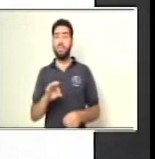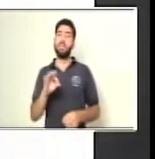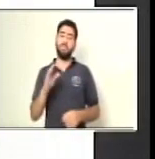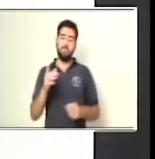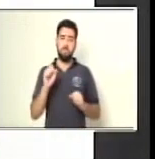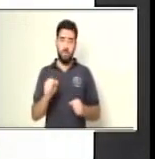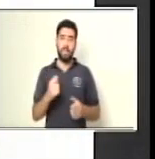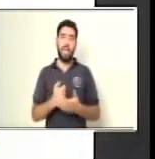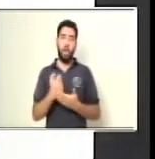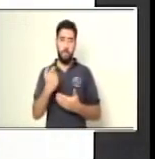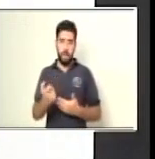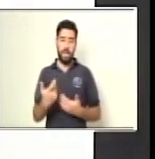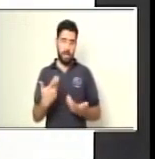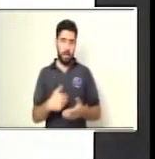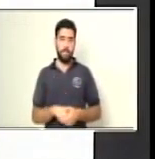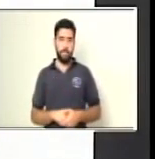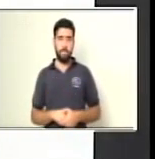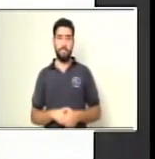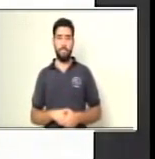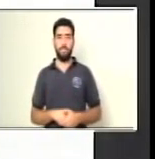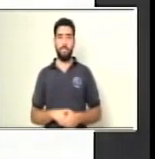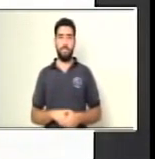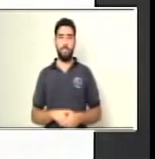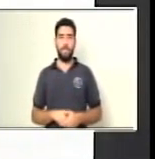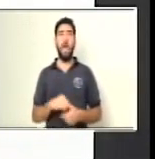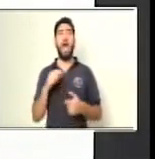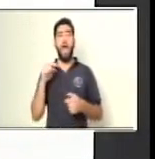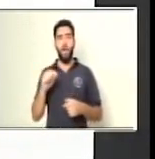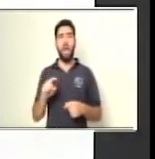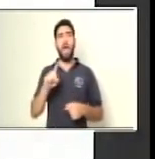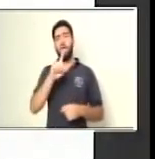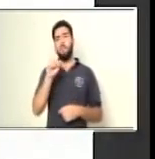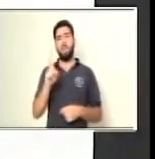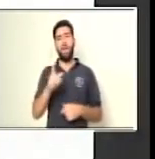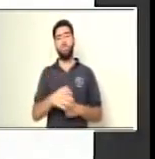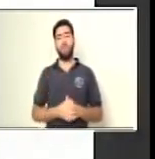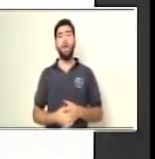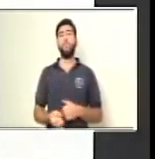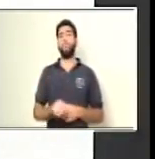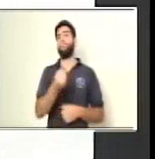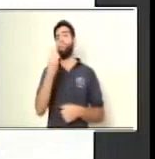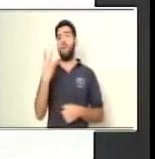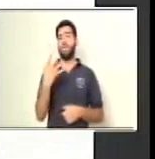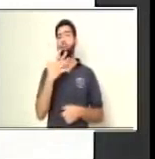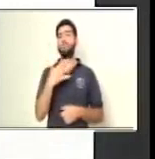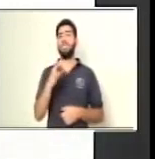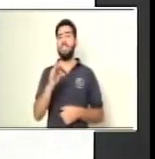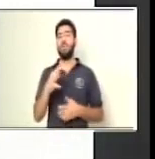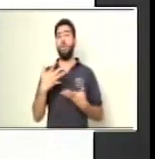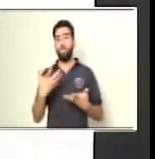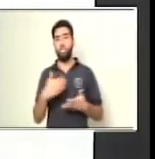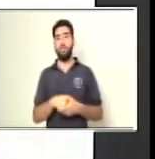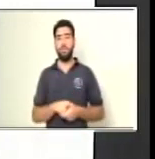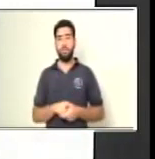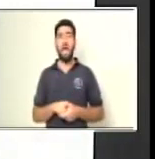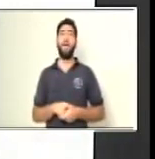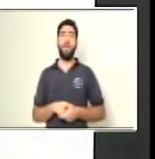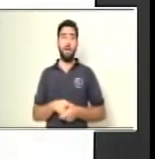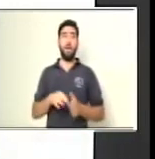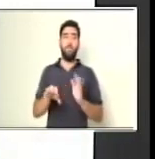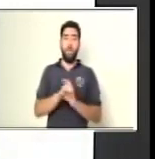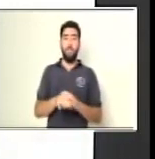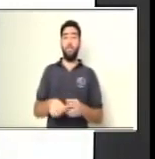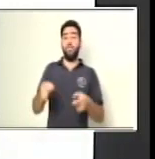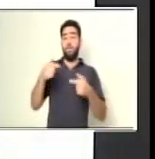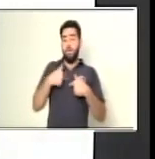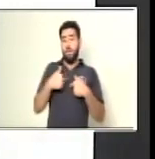puede comprar. La pregunta es, ¿cuántos hijos tiene? Si él puede